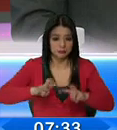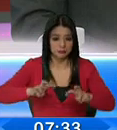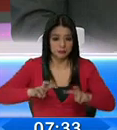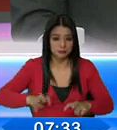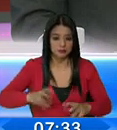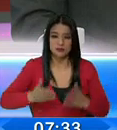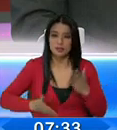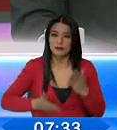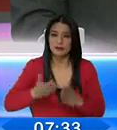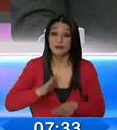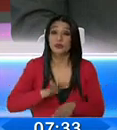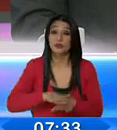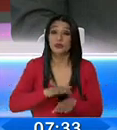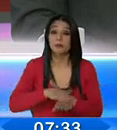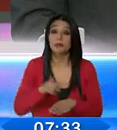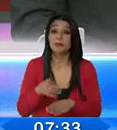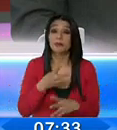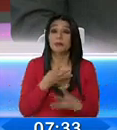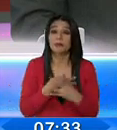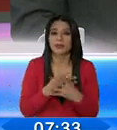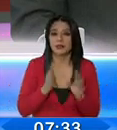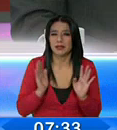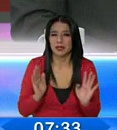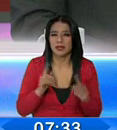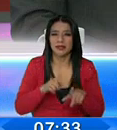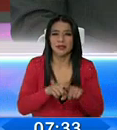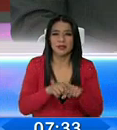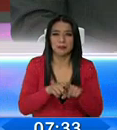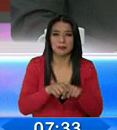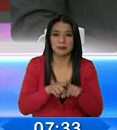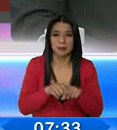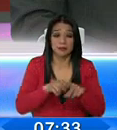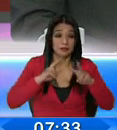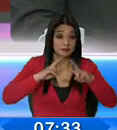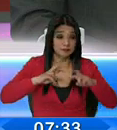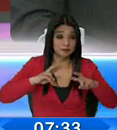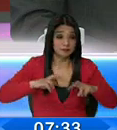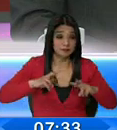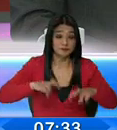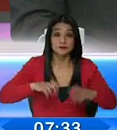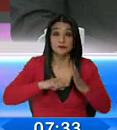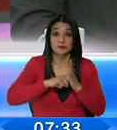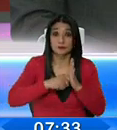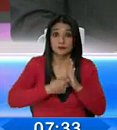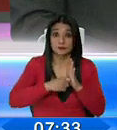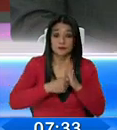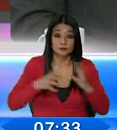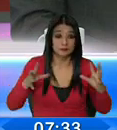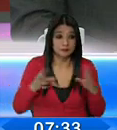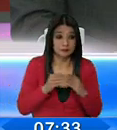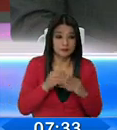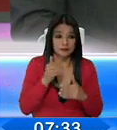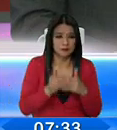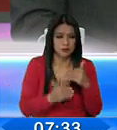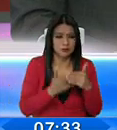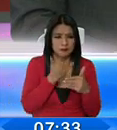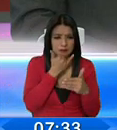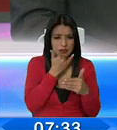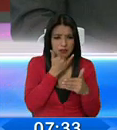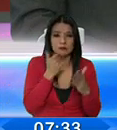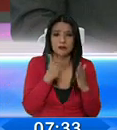de responsabilidad penal en la medida en que en el examen de control se encontraron un conjunto de irregularidades en el